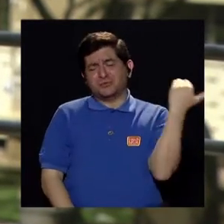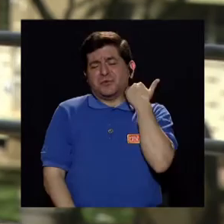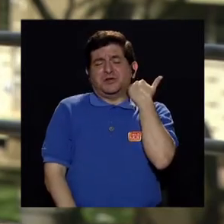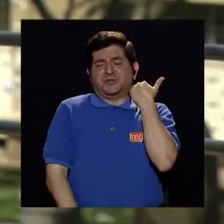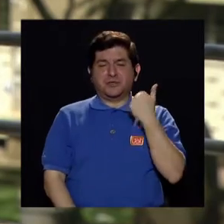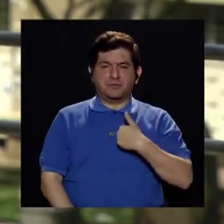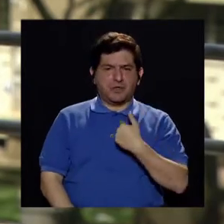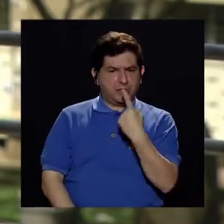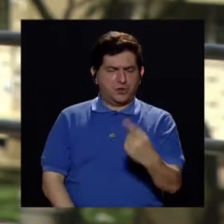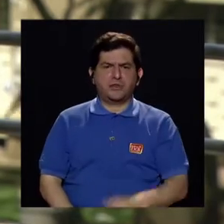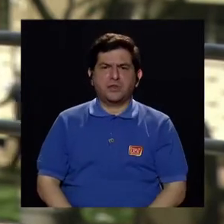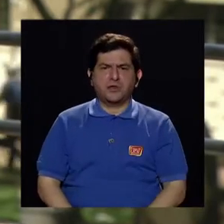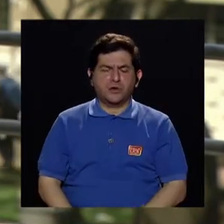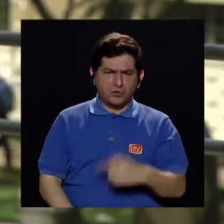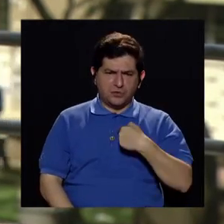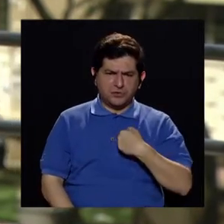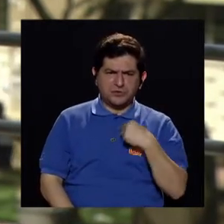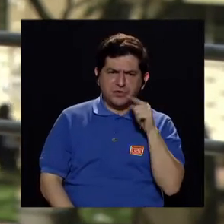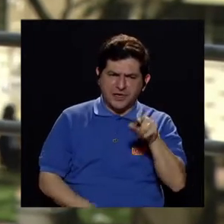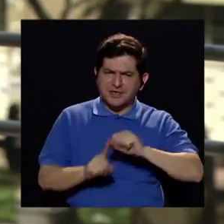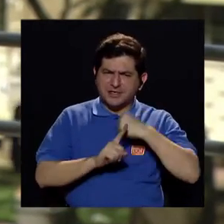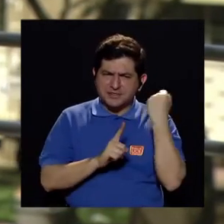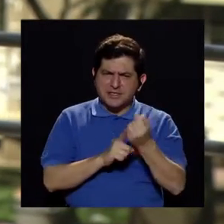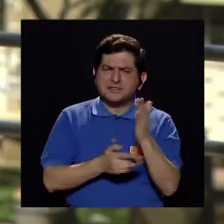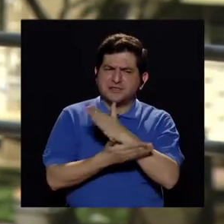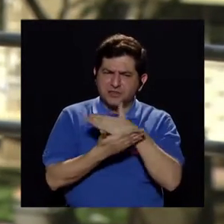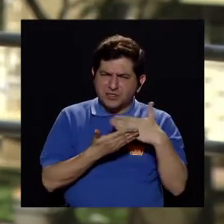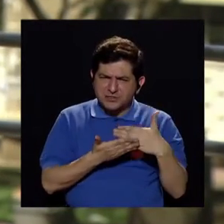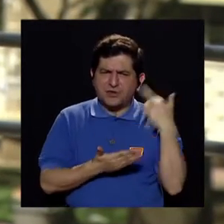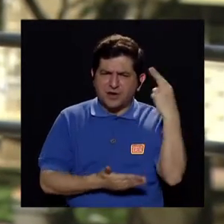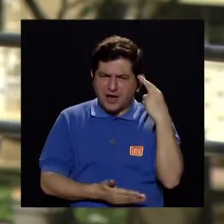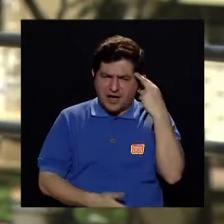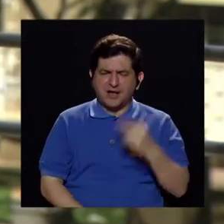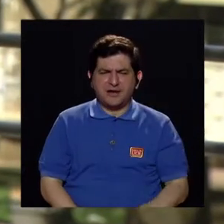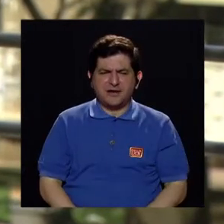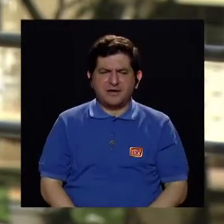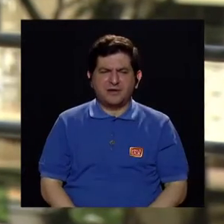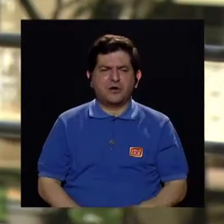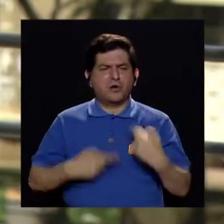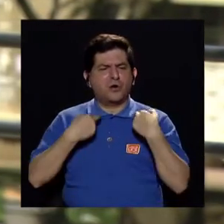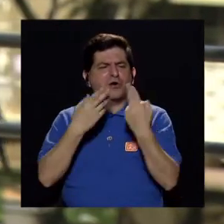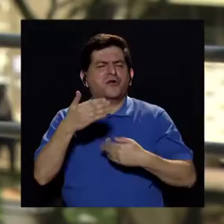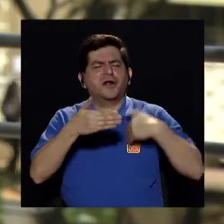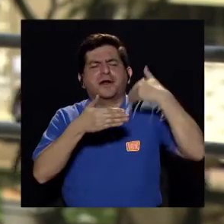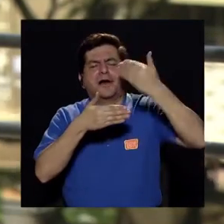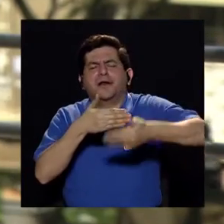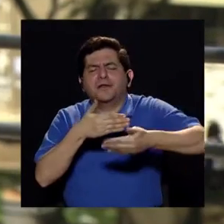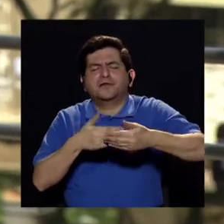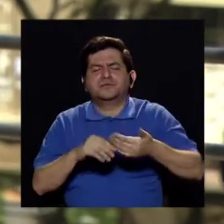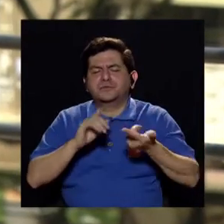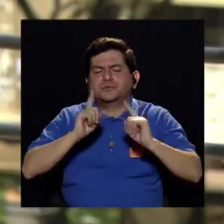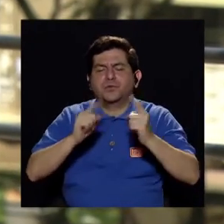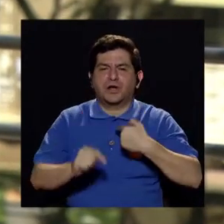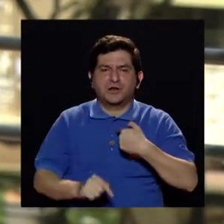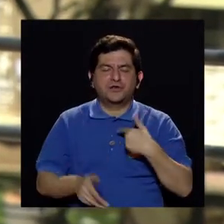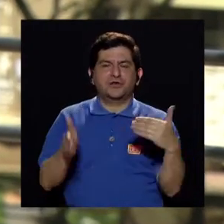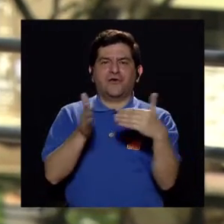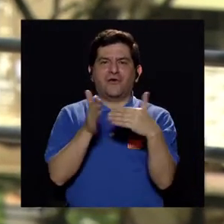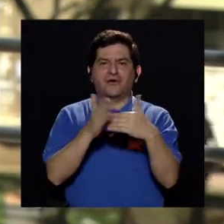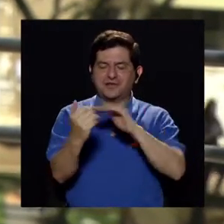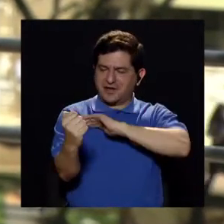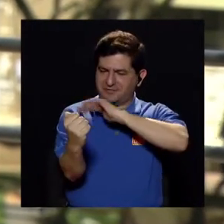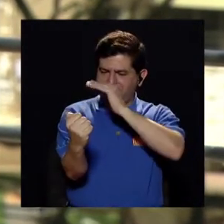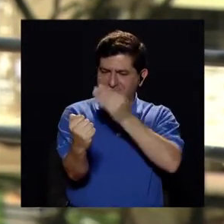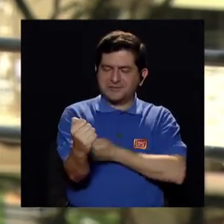victimización y empiezo a decir, por algo me está pasando esto, ¿dónde está el regalo detrás de esta situación? Yo empiezo a recobrar